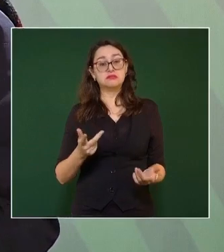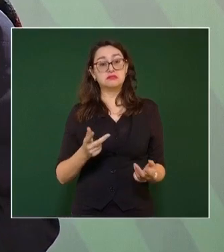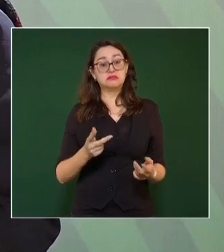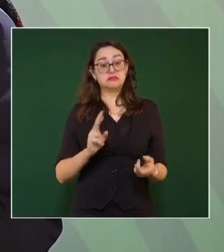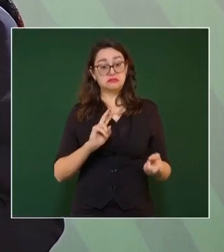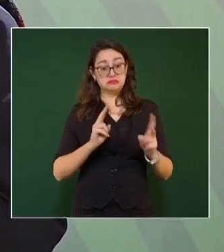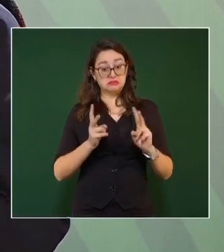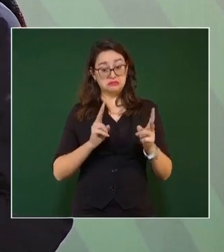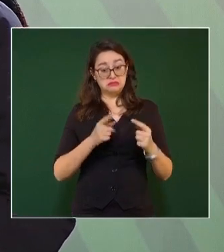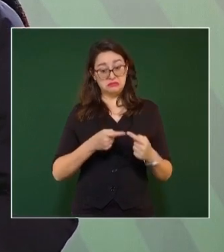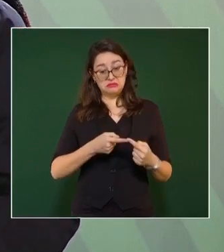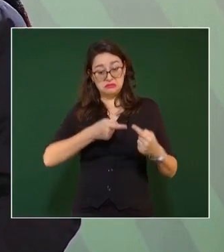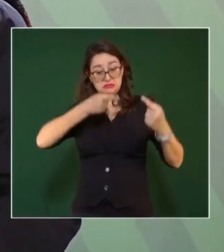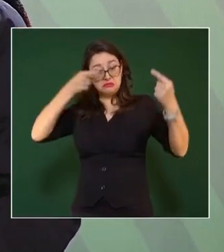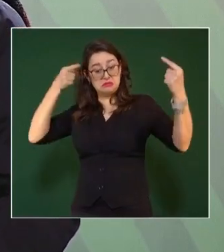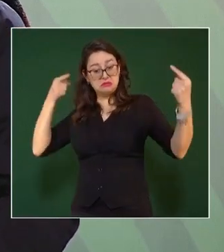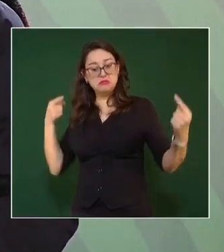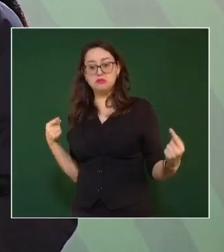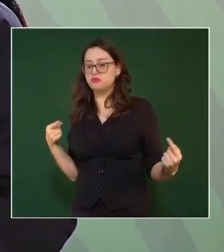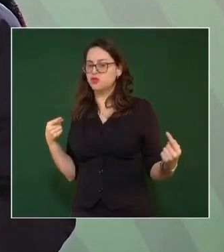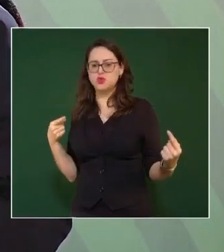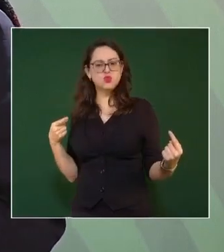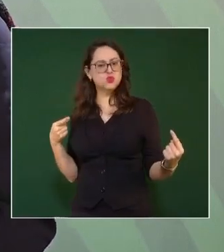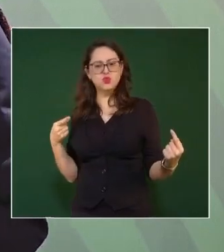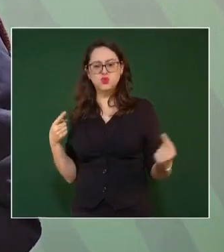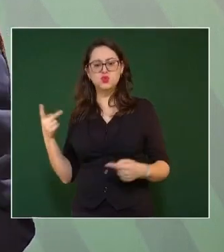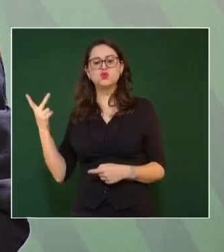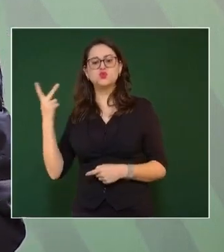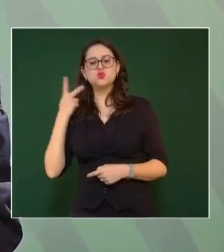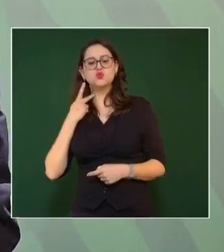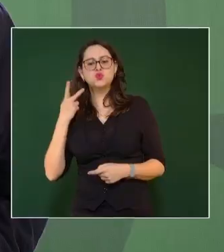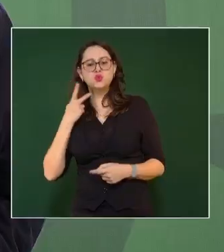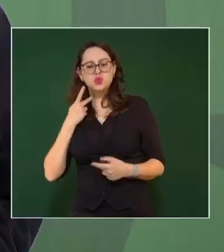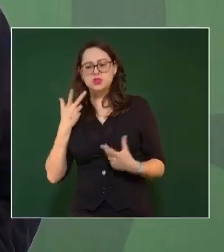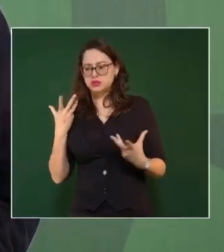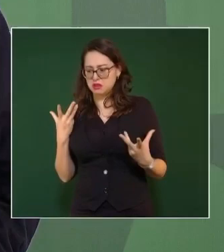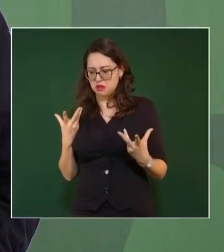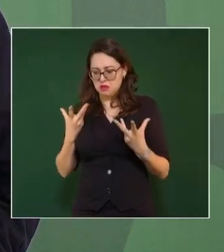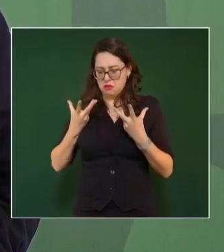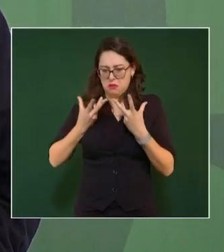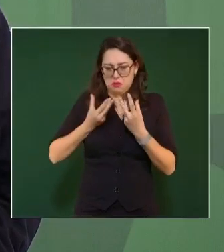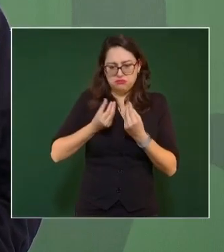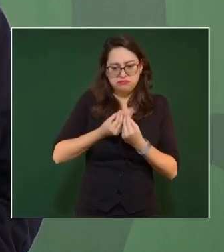distantes, sino hay una política de buena vecindad.